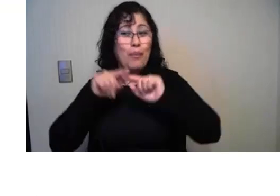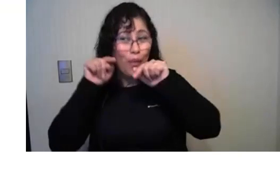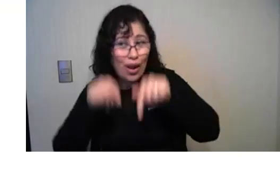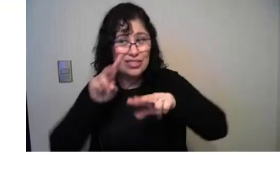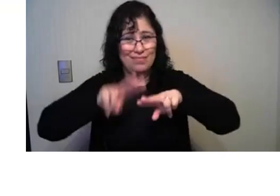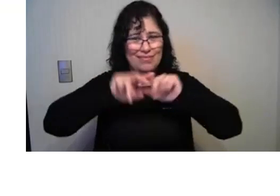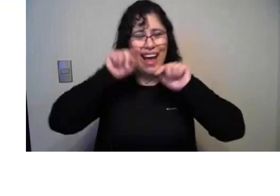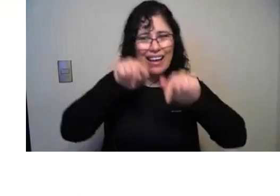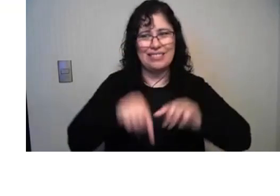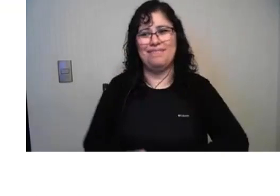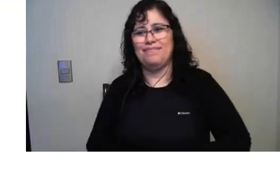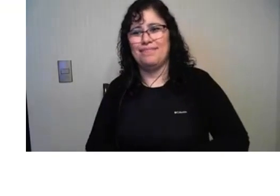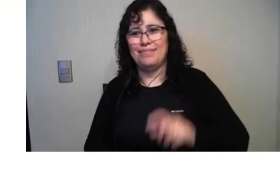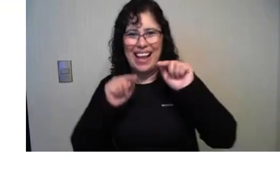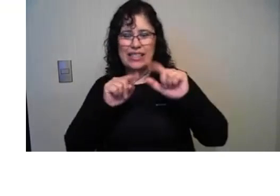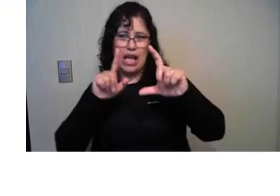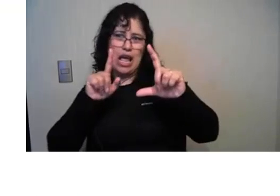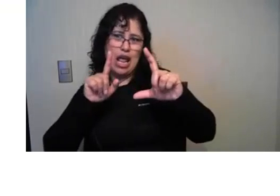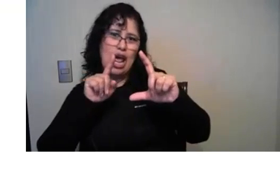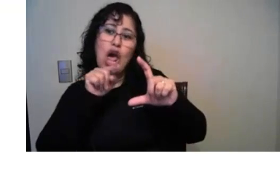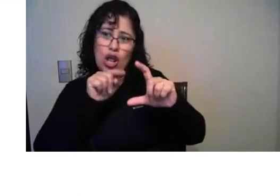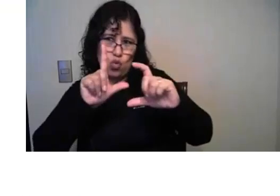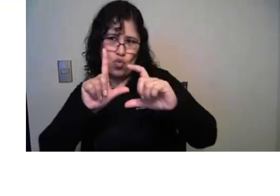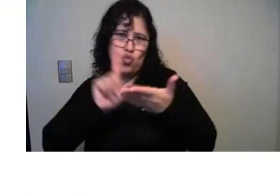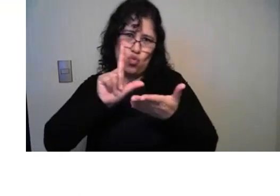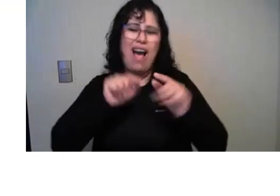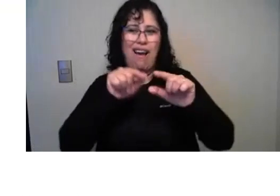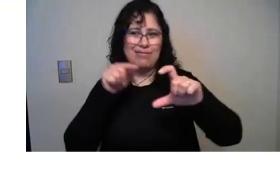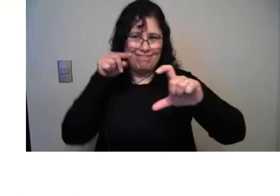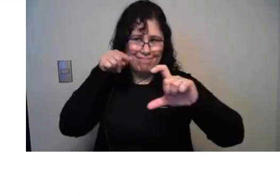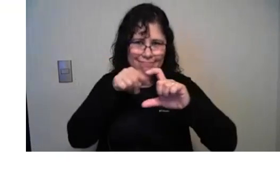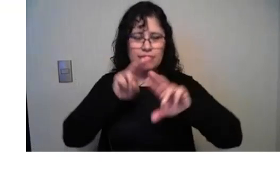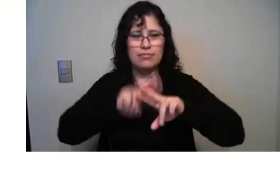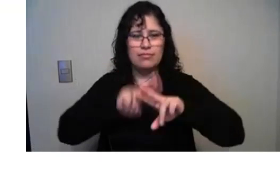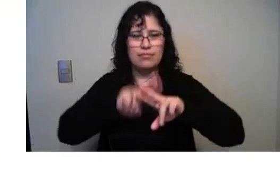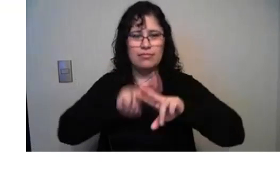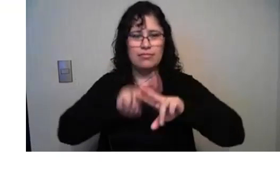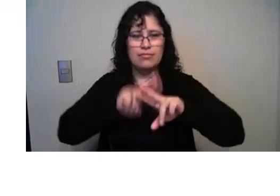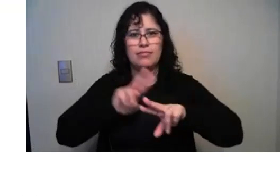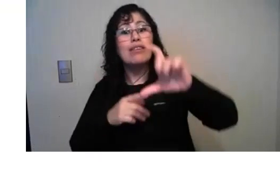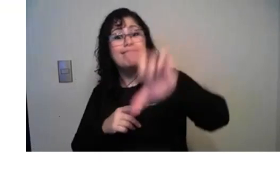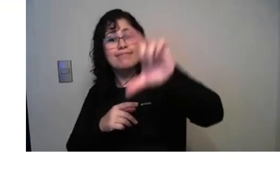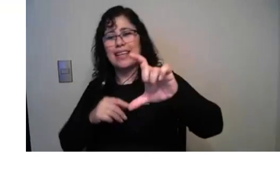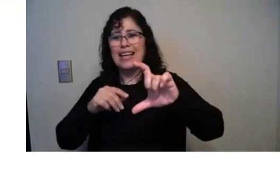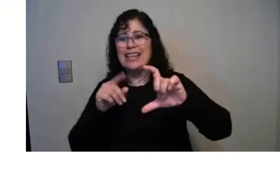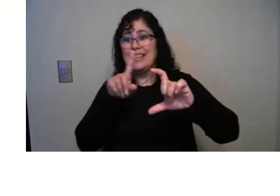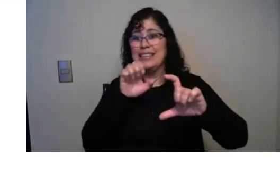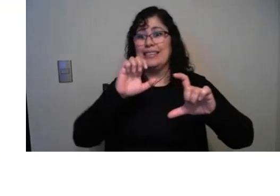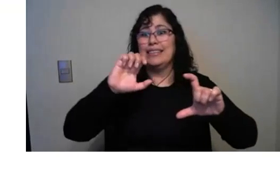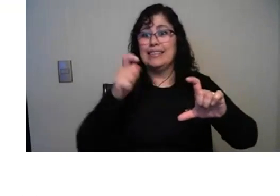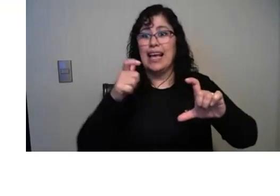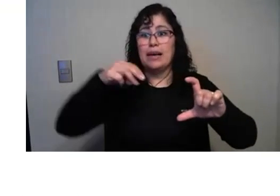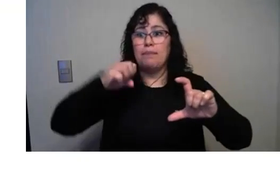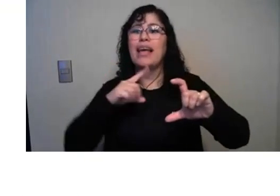y vamos a sacar una fotografía del segmento más inferior de la estructura asociada a la médula